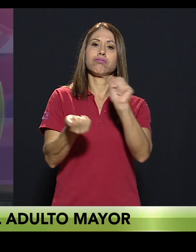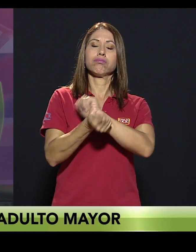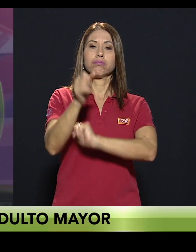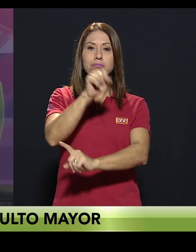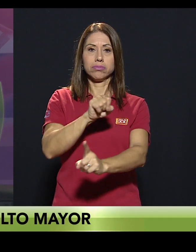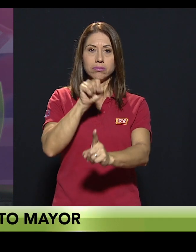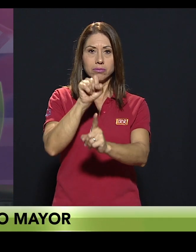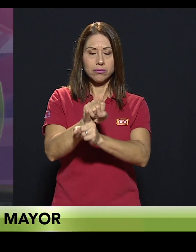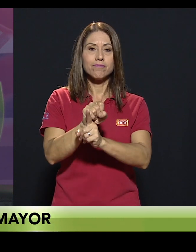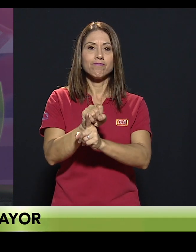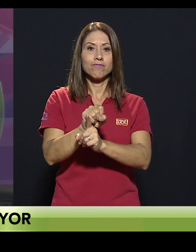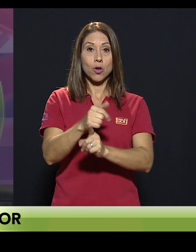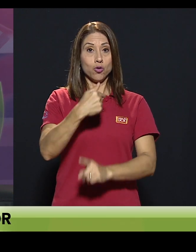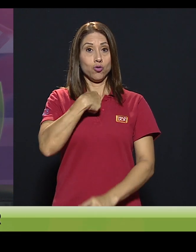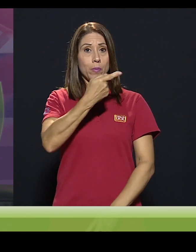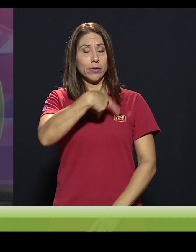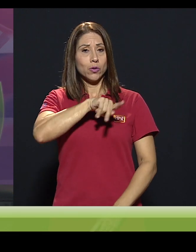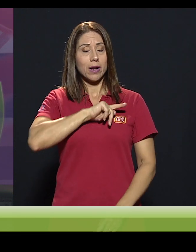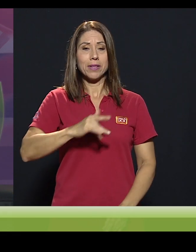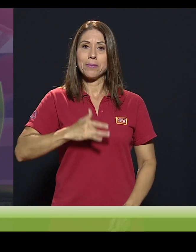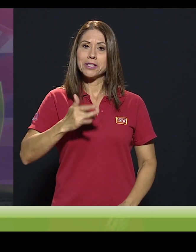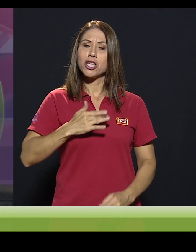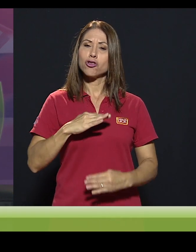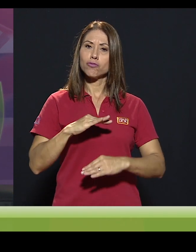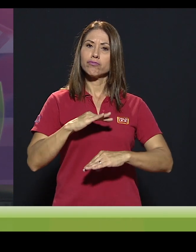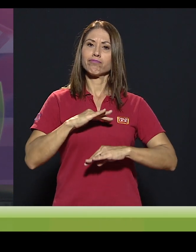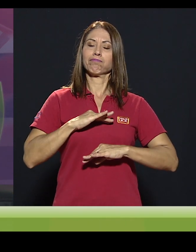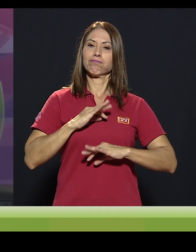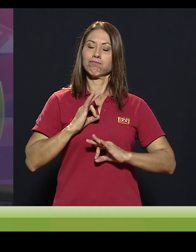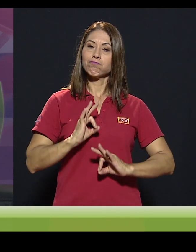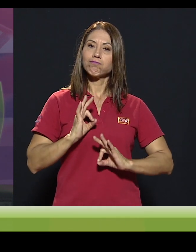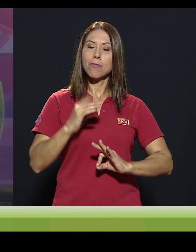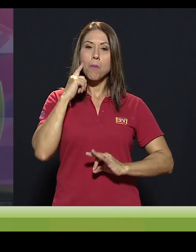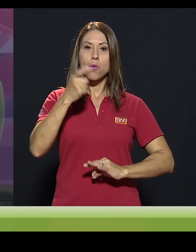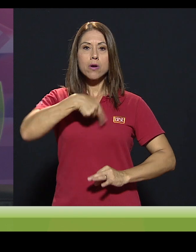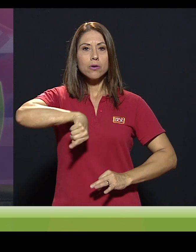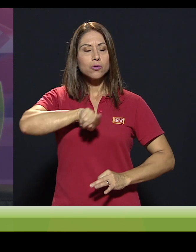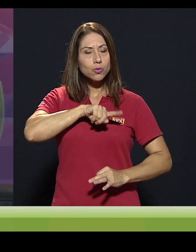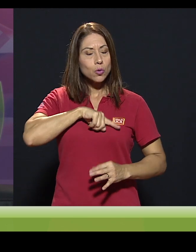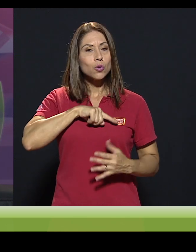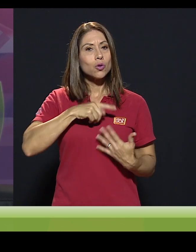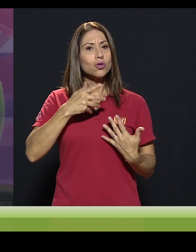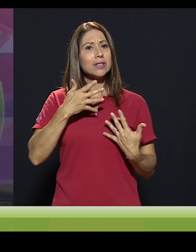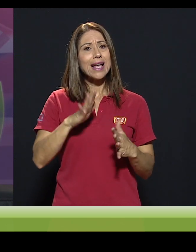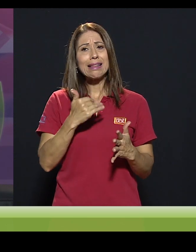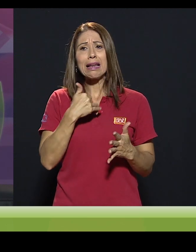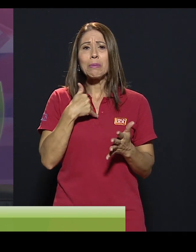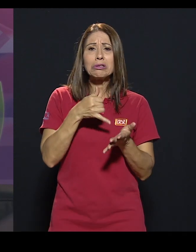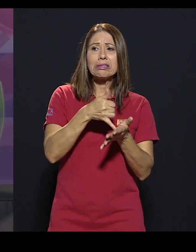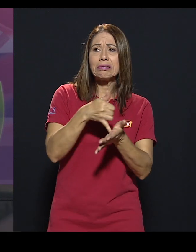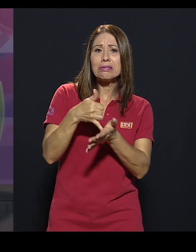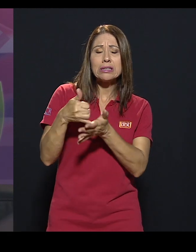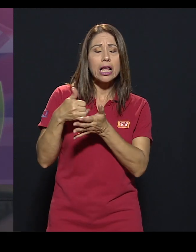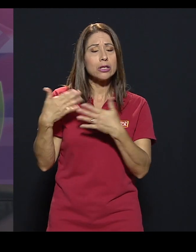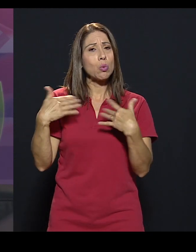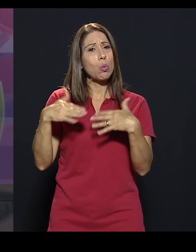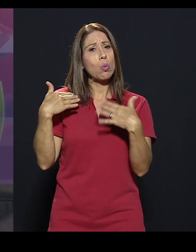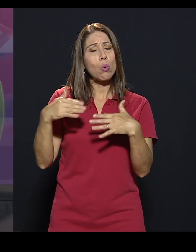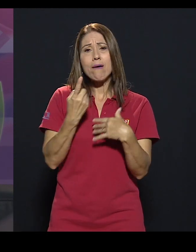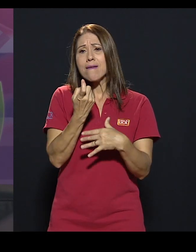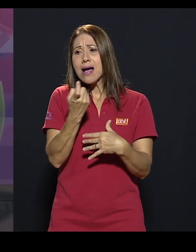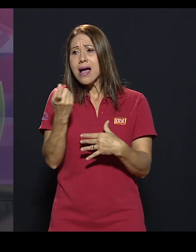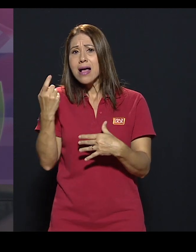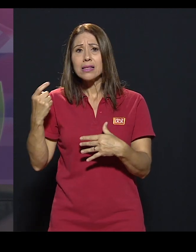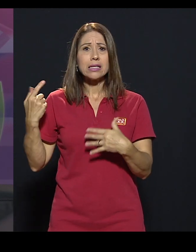historia, ¿verdad? Y yo personalmente me siento muy satisfecho porque nosotros hemos venido con estas falencias por más de